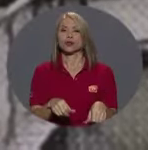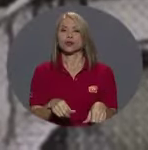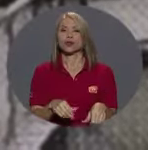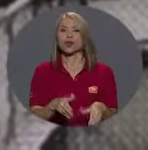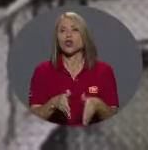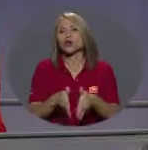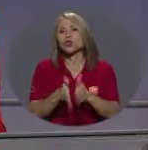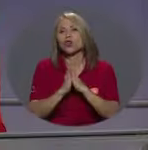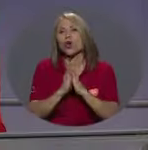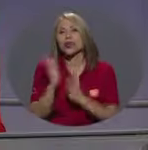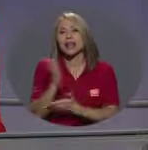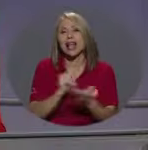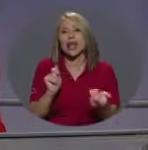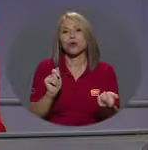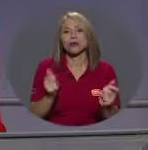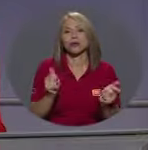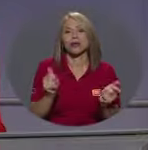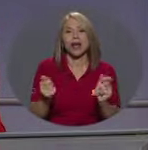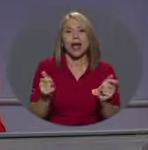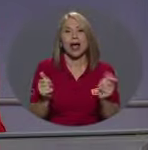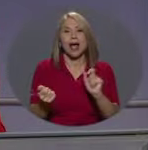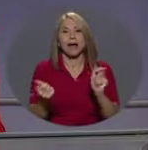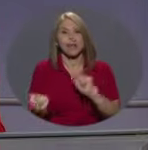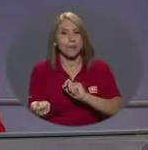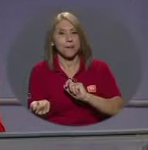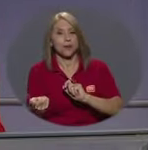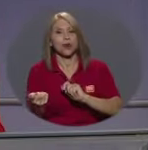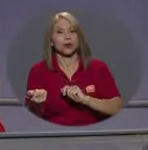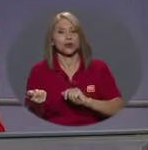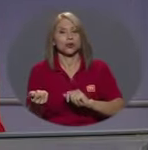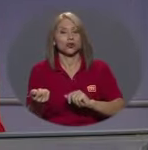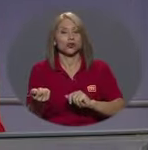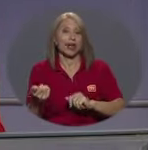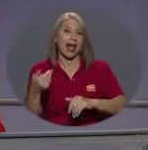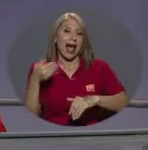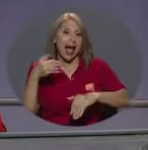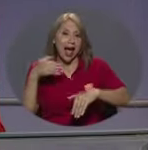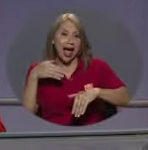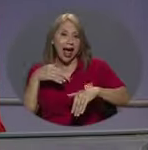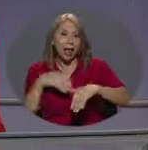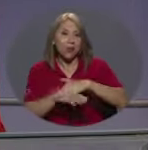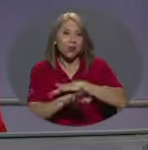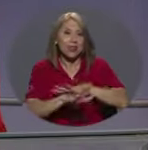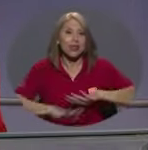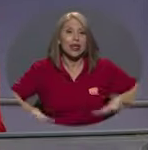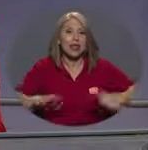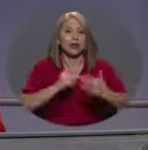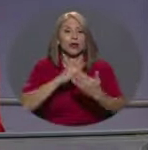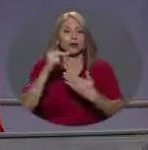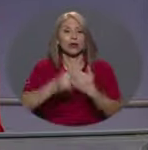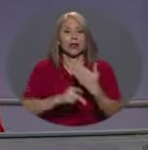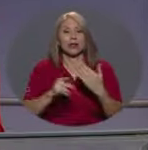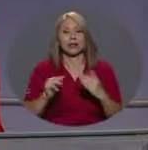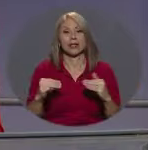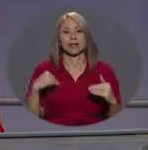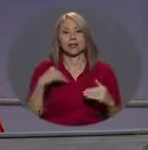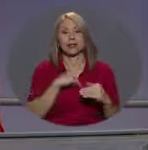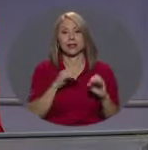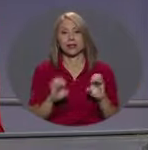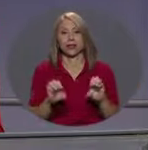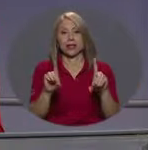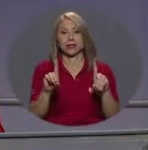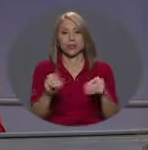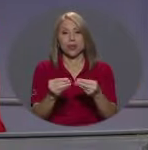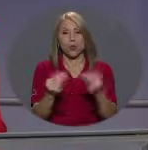también algunos cambios o modificaciones a lo interno, en este caso sería de los programas del Ministerio de